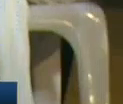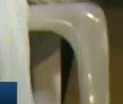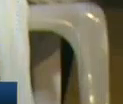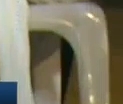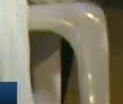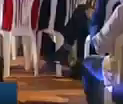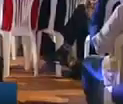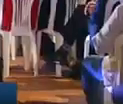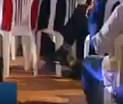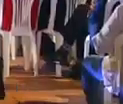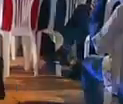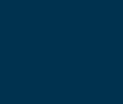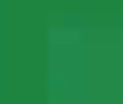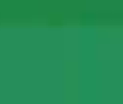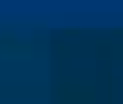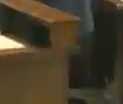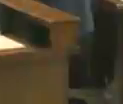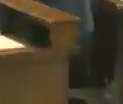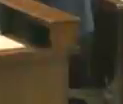universidad.